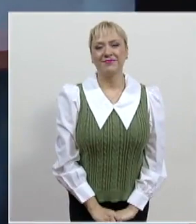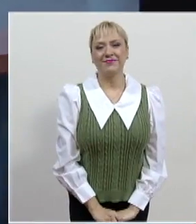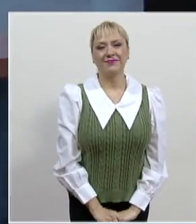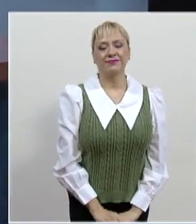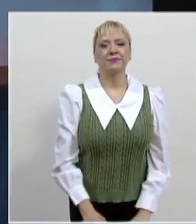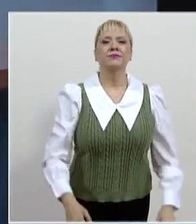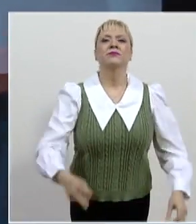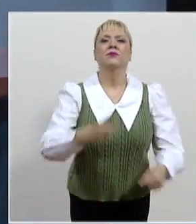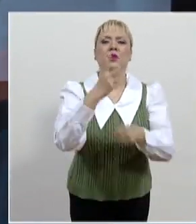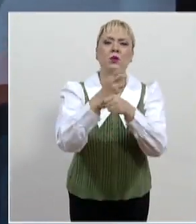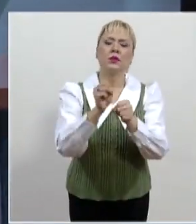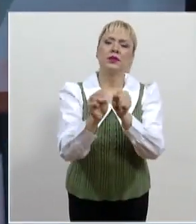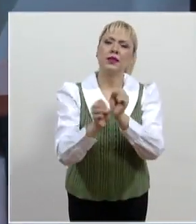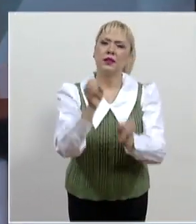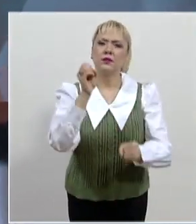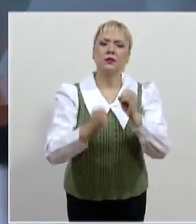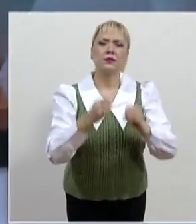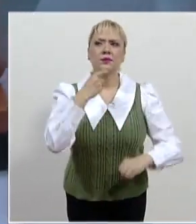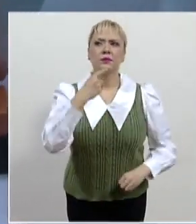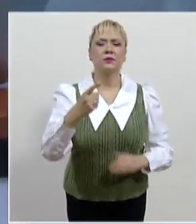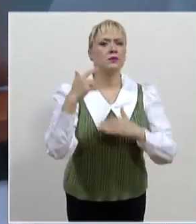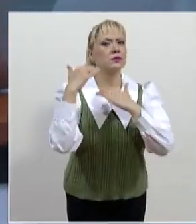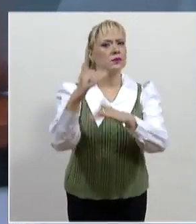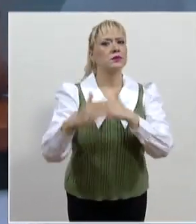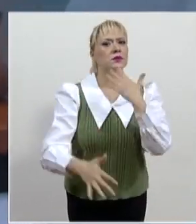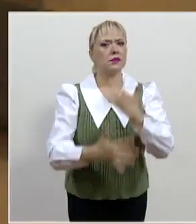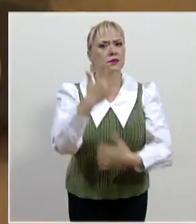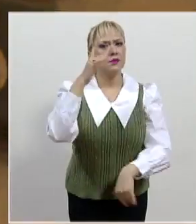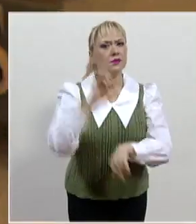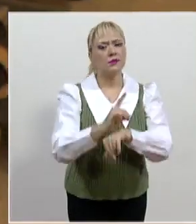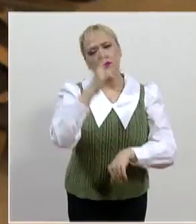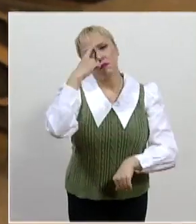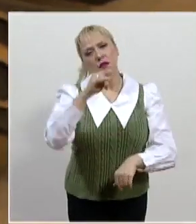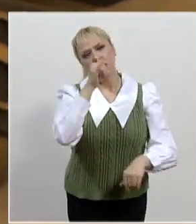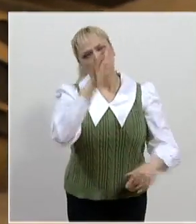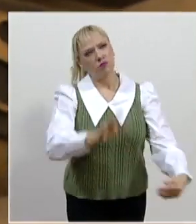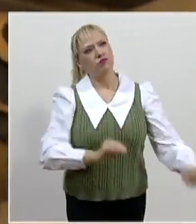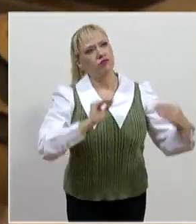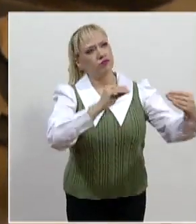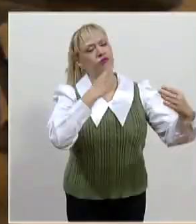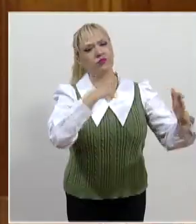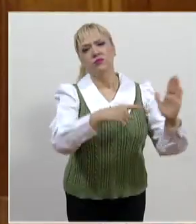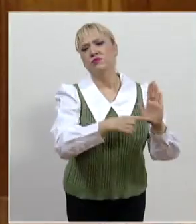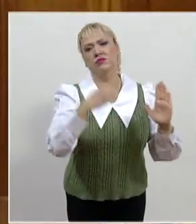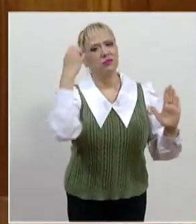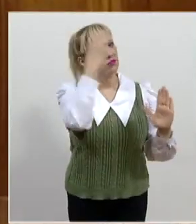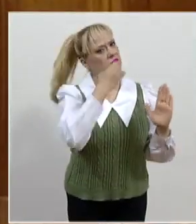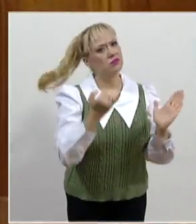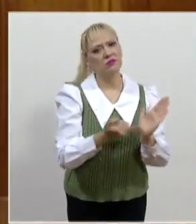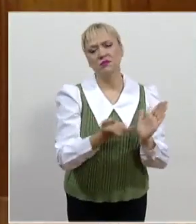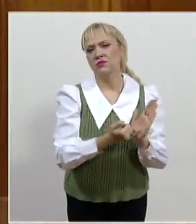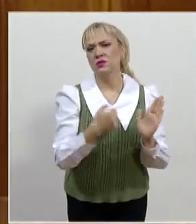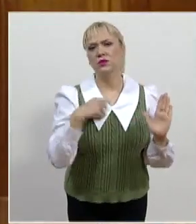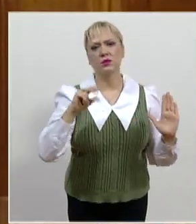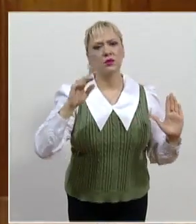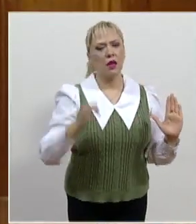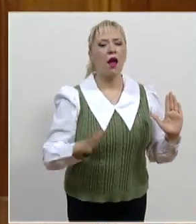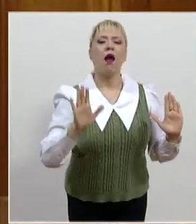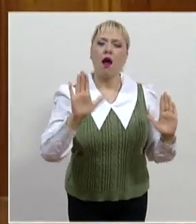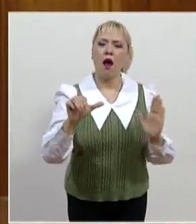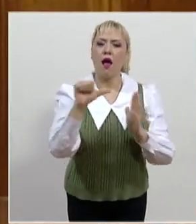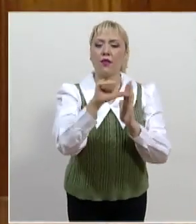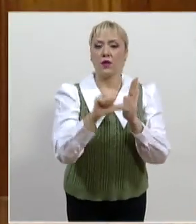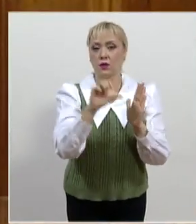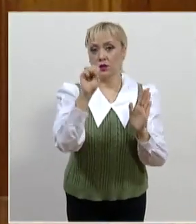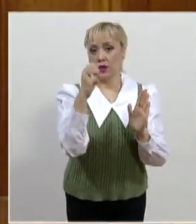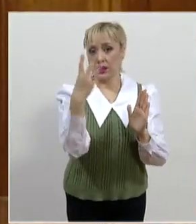Y la segunda sala de la Corte estableció que el plazo de 15 días para interponer el recurso de revisión fiscal previsto en el artículo